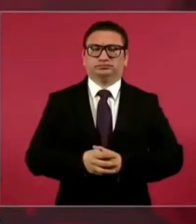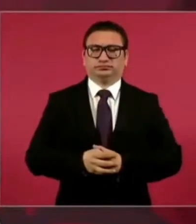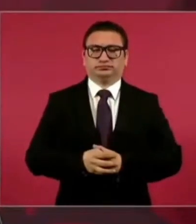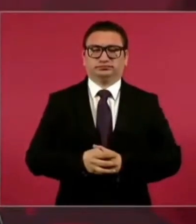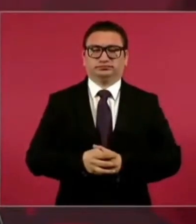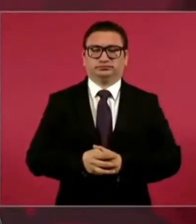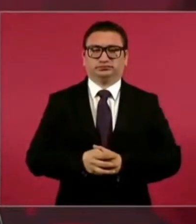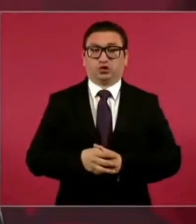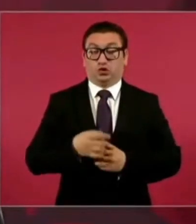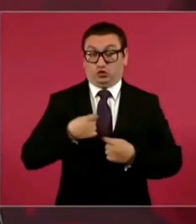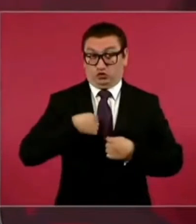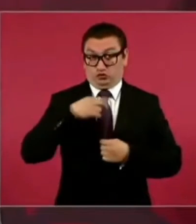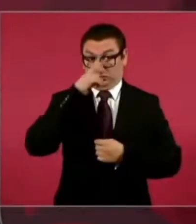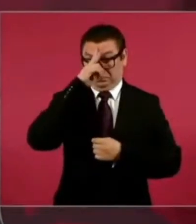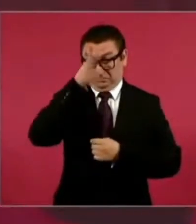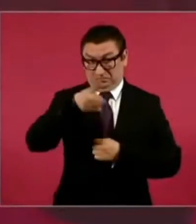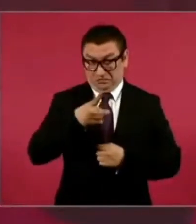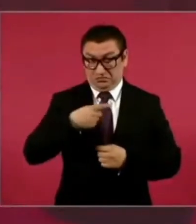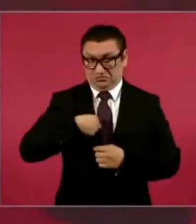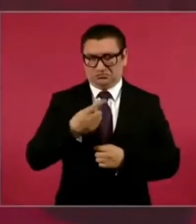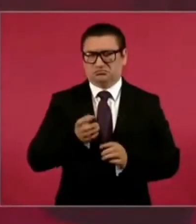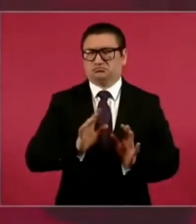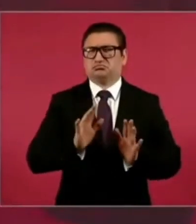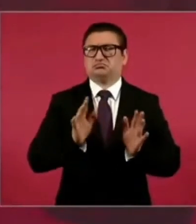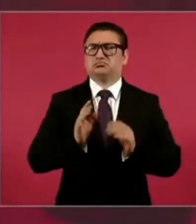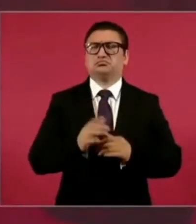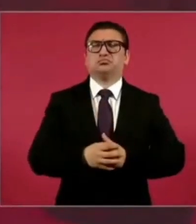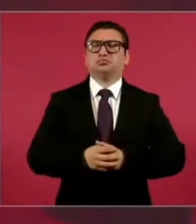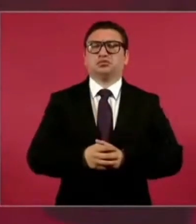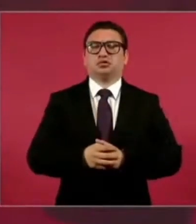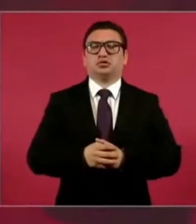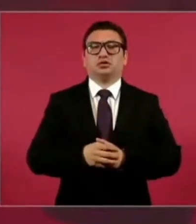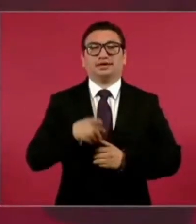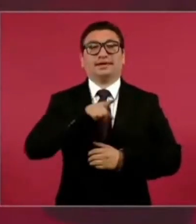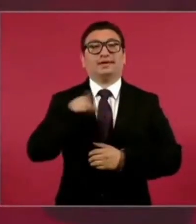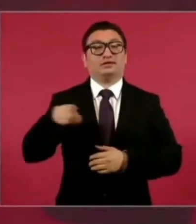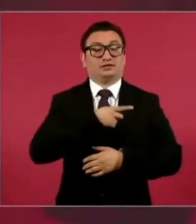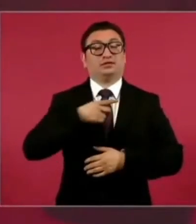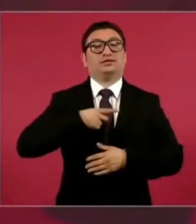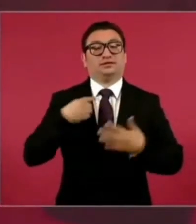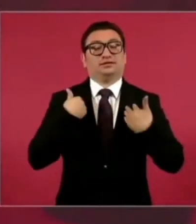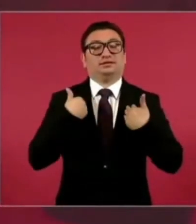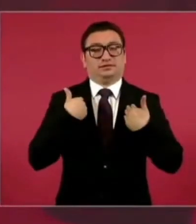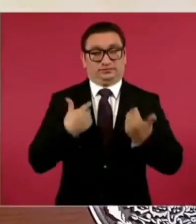de venganza, no. Es que deben de entender